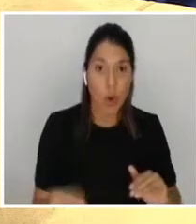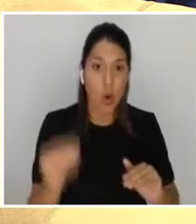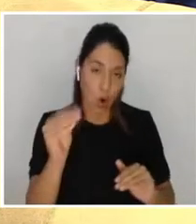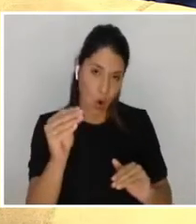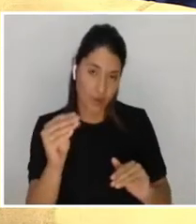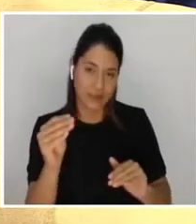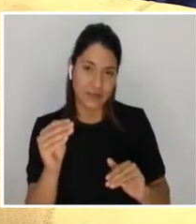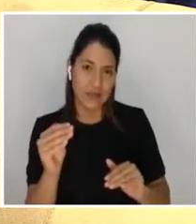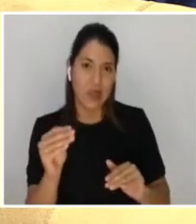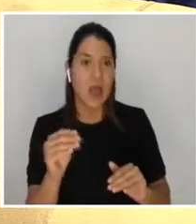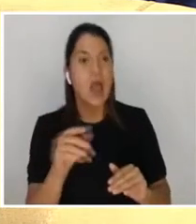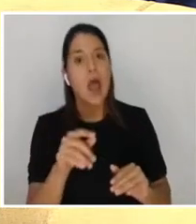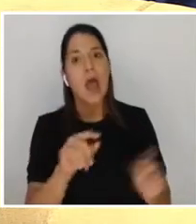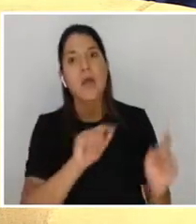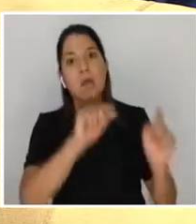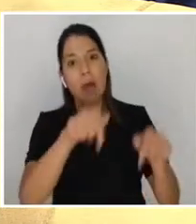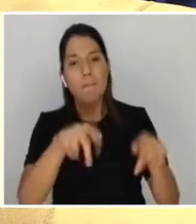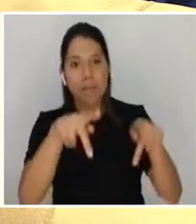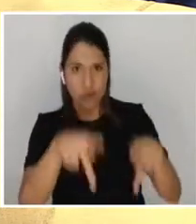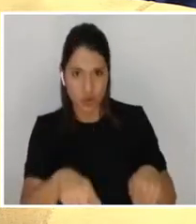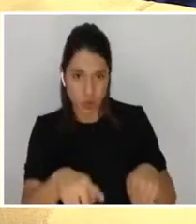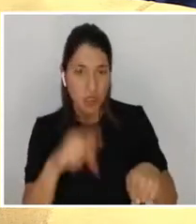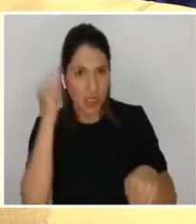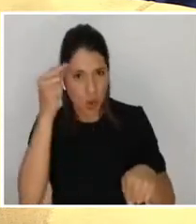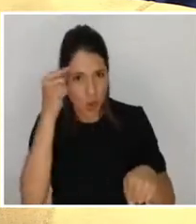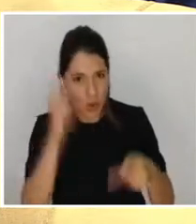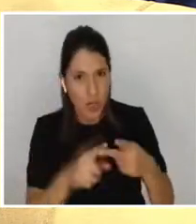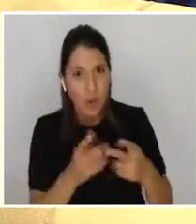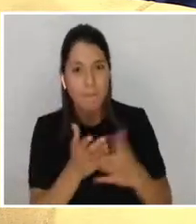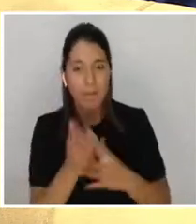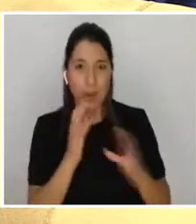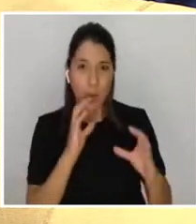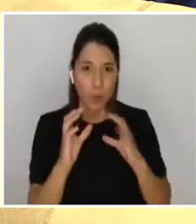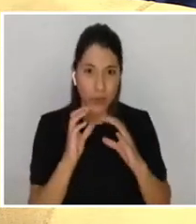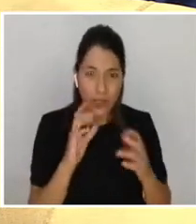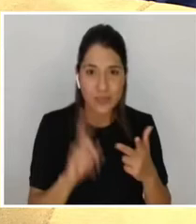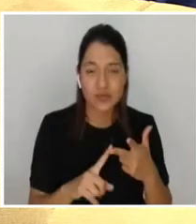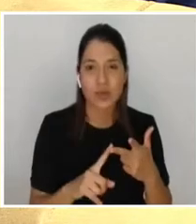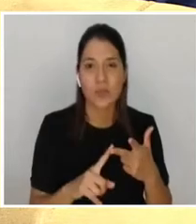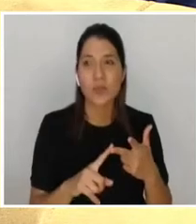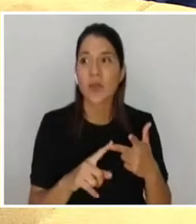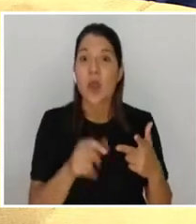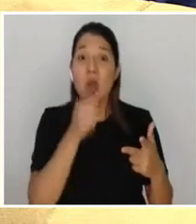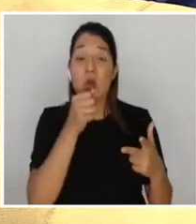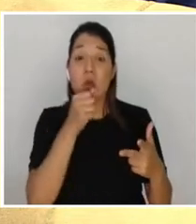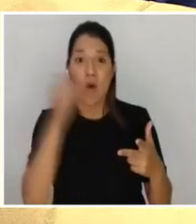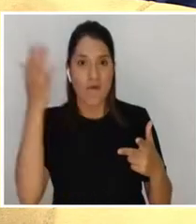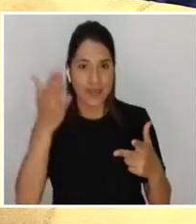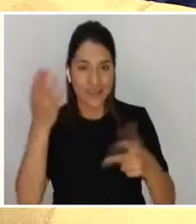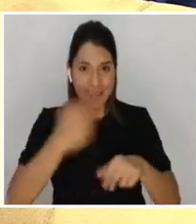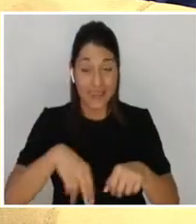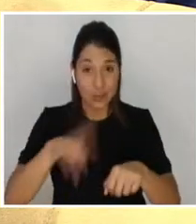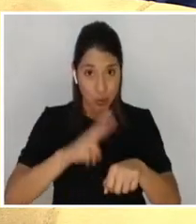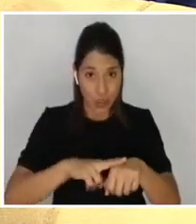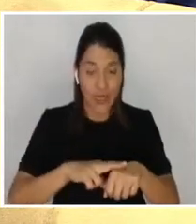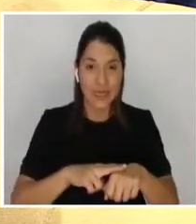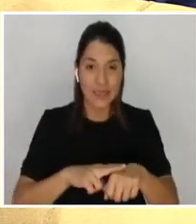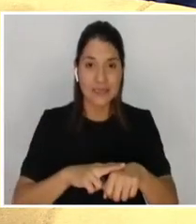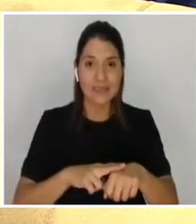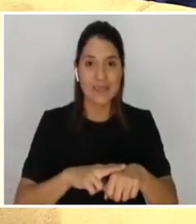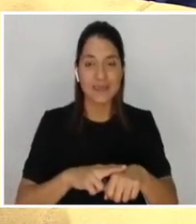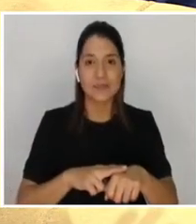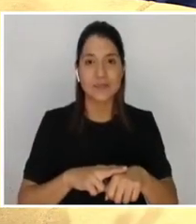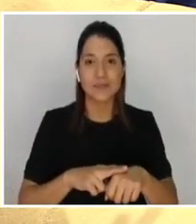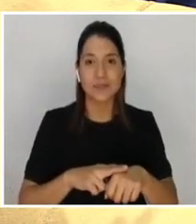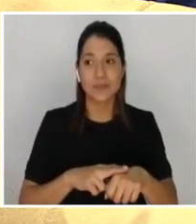de gobierno, van a ver medios de comunicación, van a ver conferencistas nacionales, ¿verdad? Van a ver